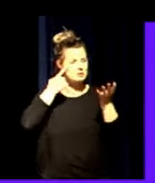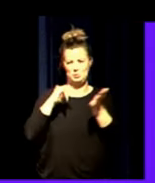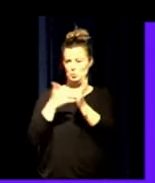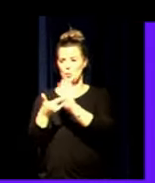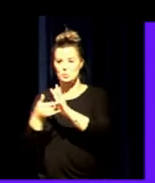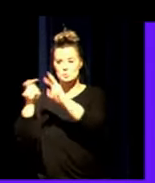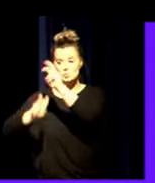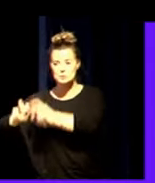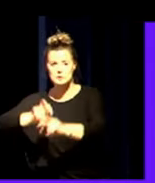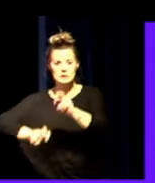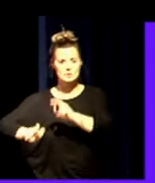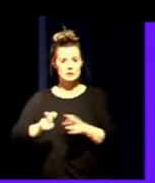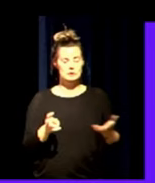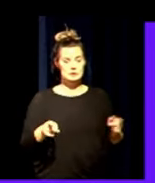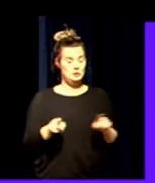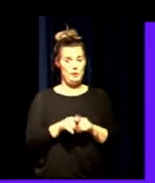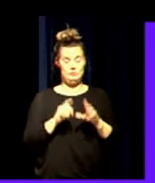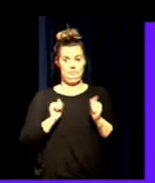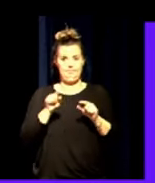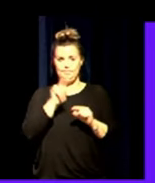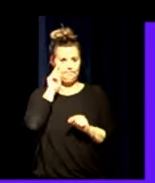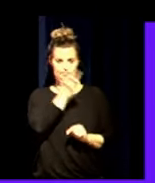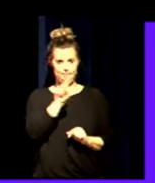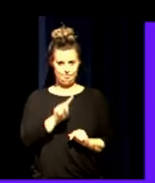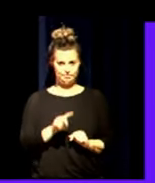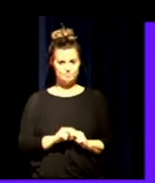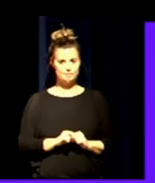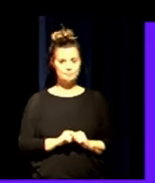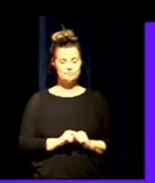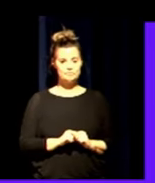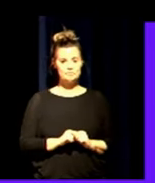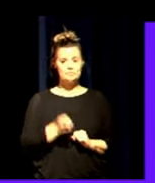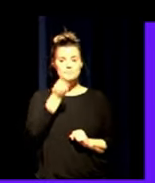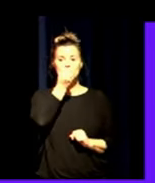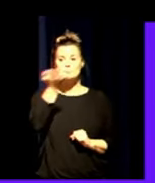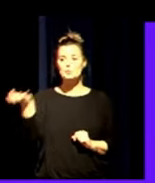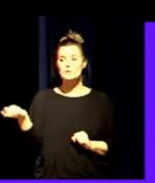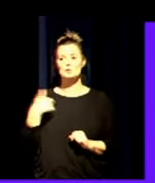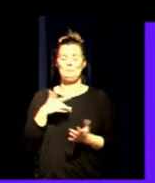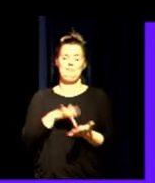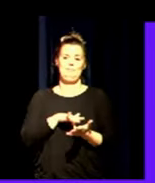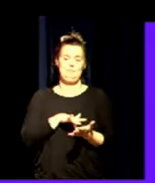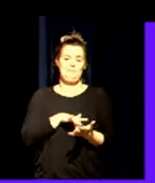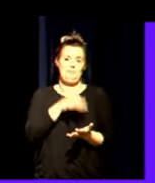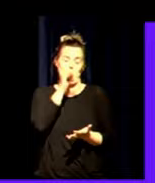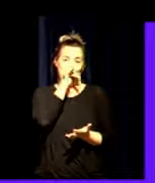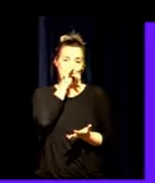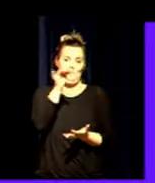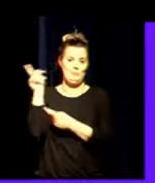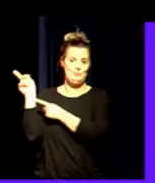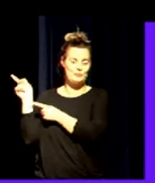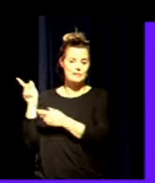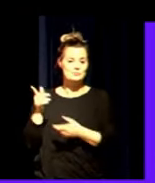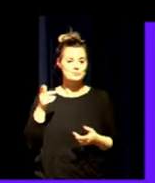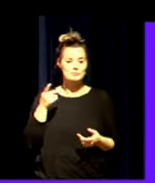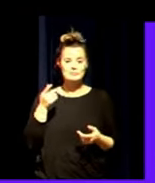¿no? Para provocar esa liberación en las cosas. Bueno, y os había prometido que os traía, porque